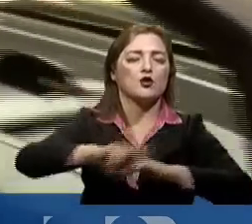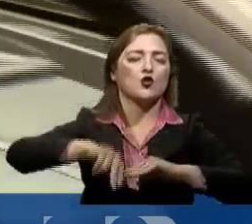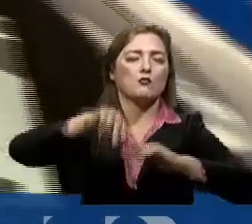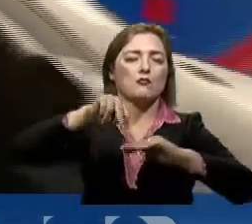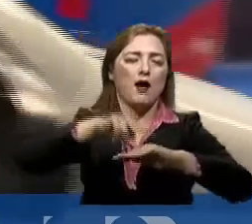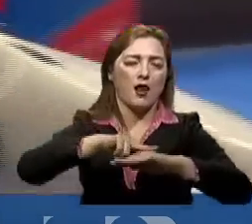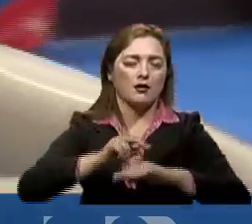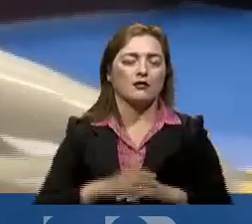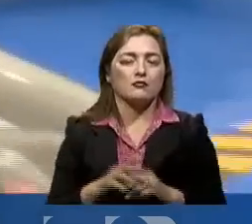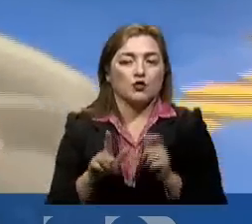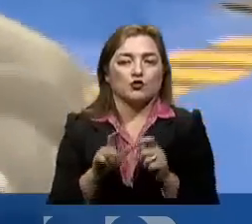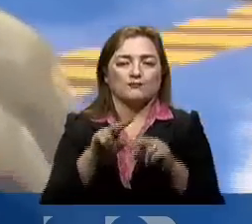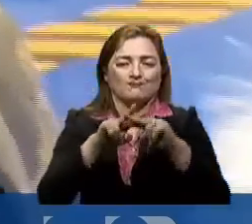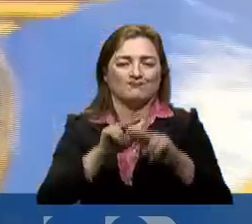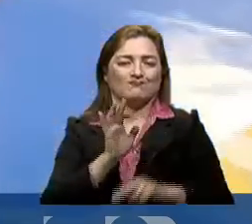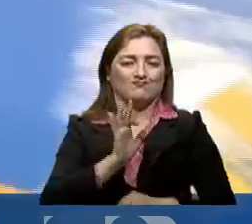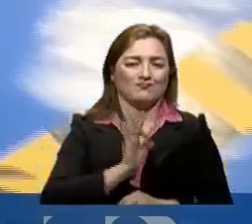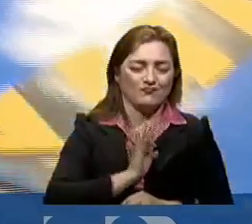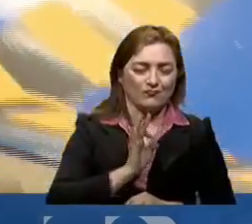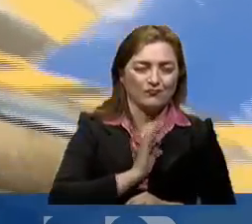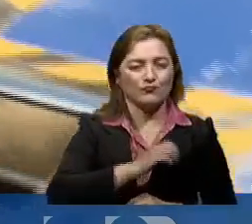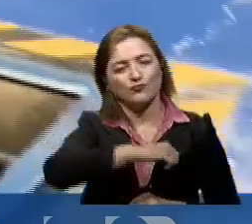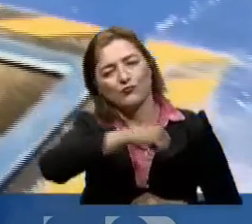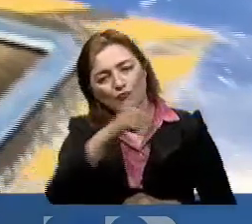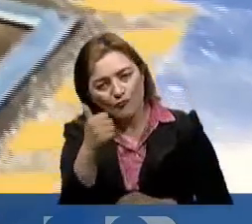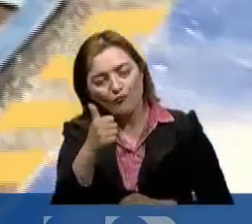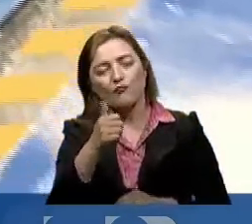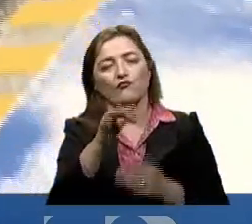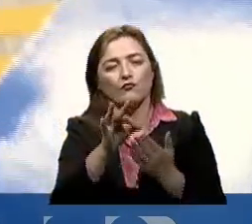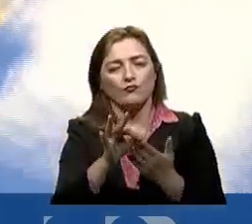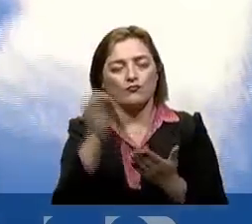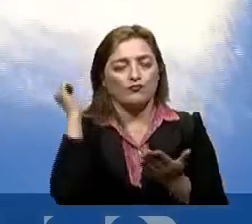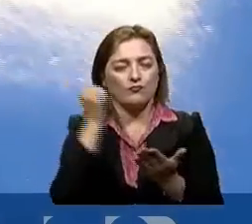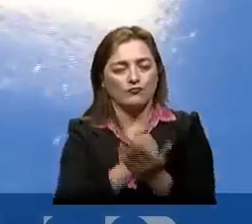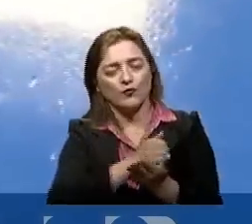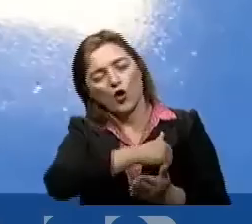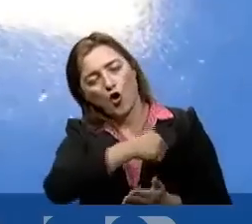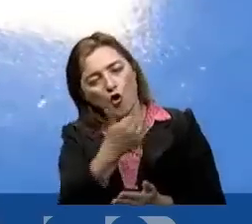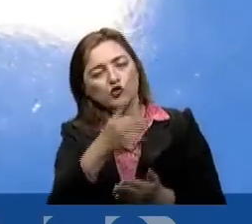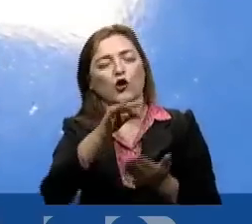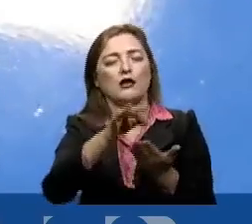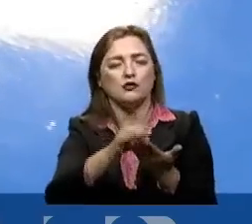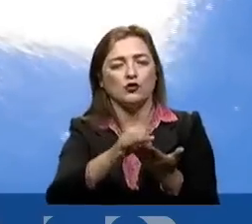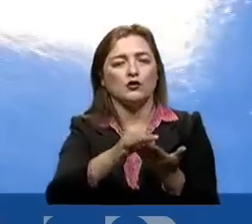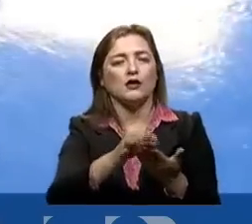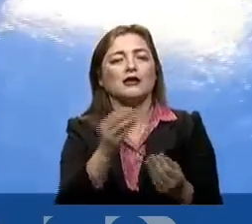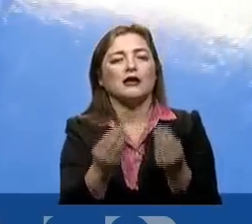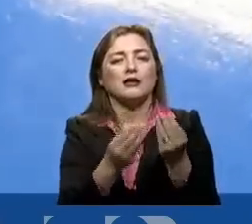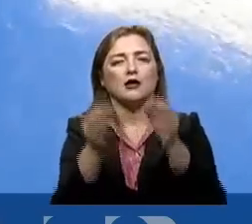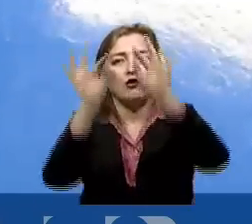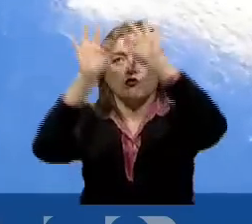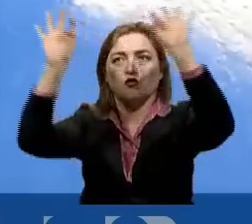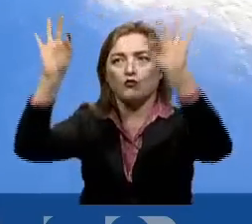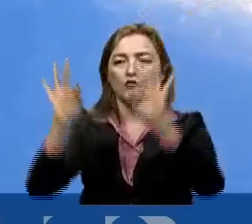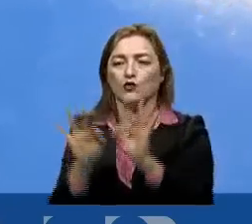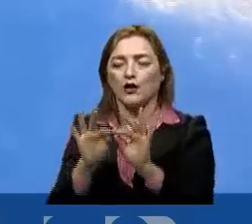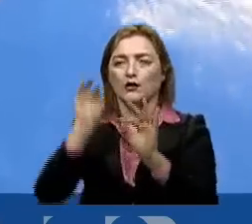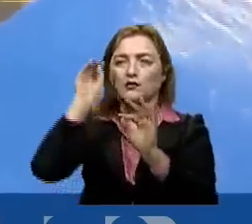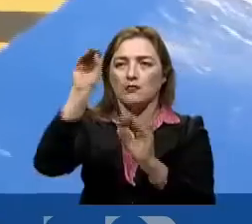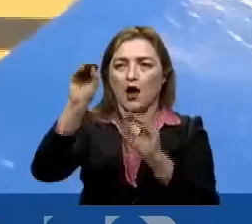hay un ciudadano que hizo la revisión técnica vehicular en otro cantón y matriculó en otro cantón, debe llenar un